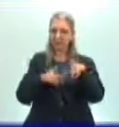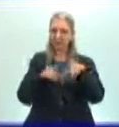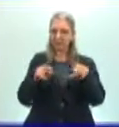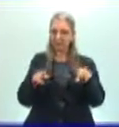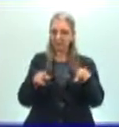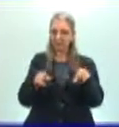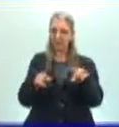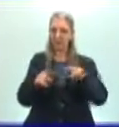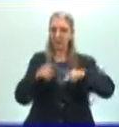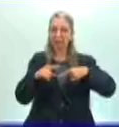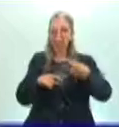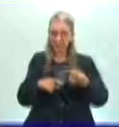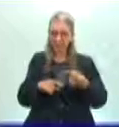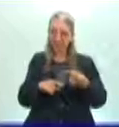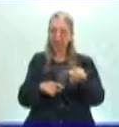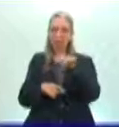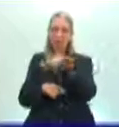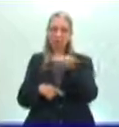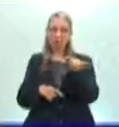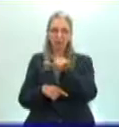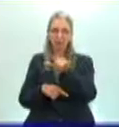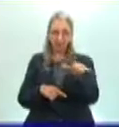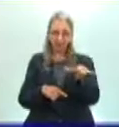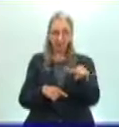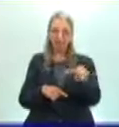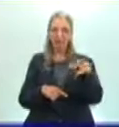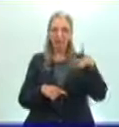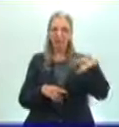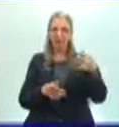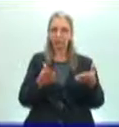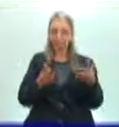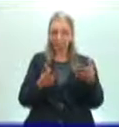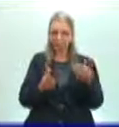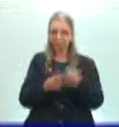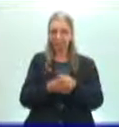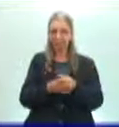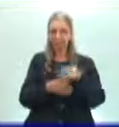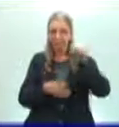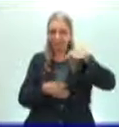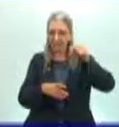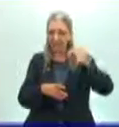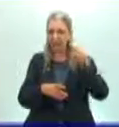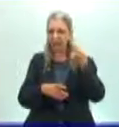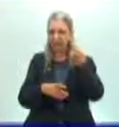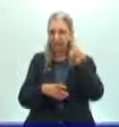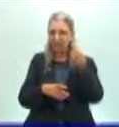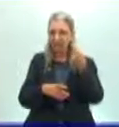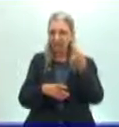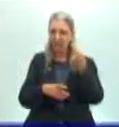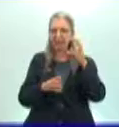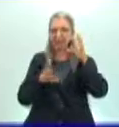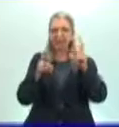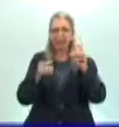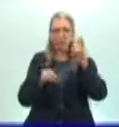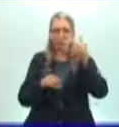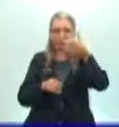razones. Ahora vamos a proponer un inciso donde vamos a estar viendo el cálculo de área, en este caso el área sombreada que aparece